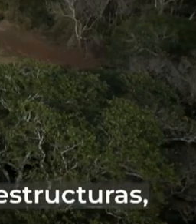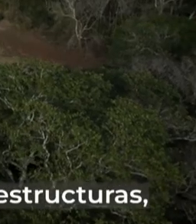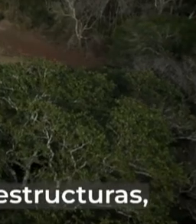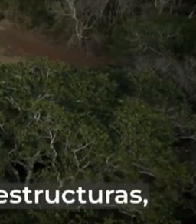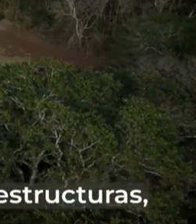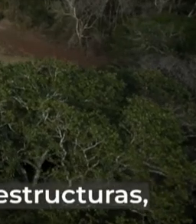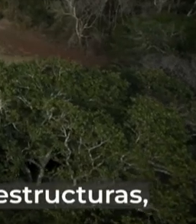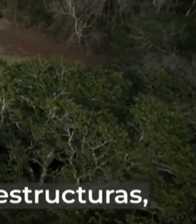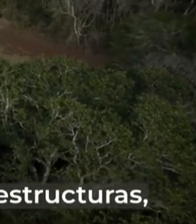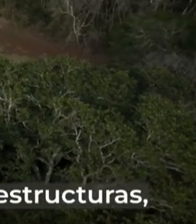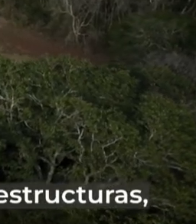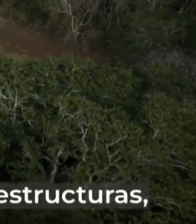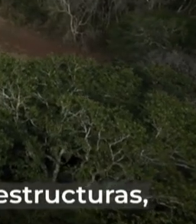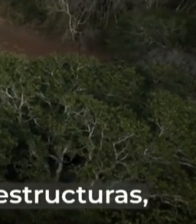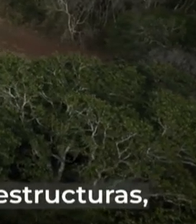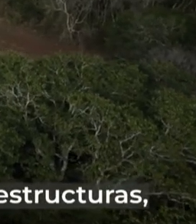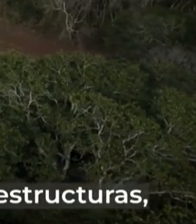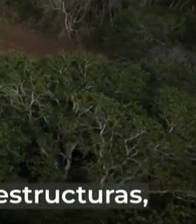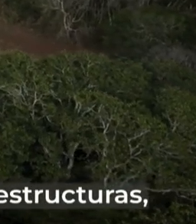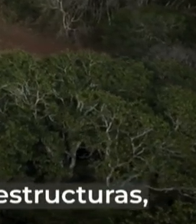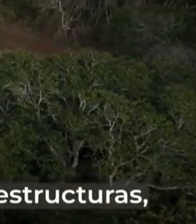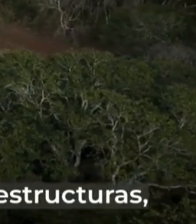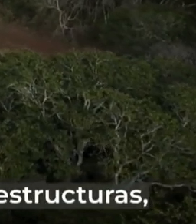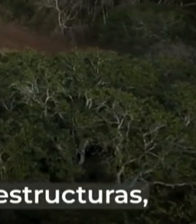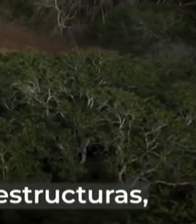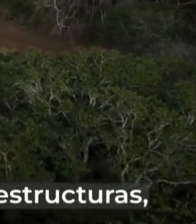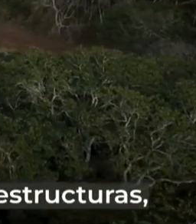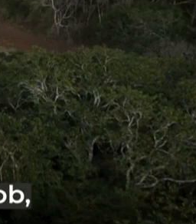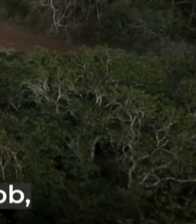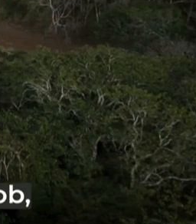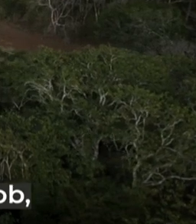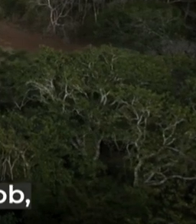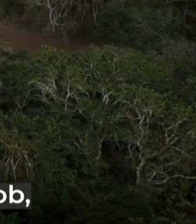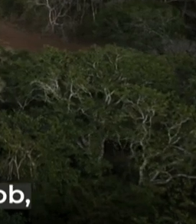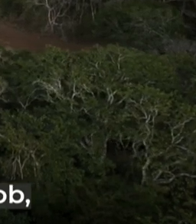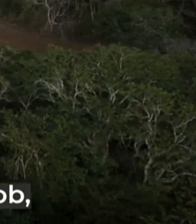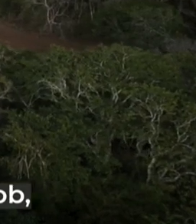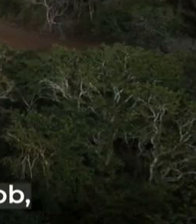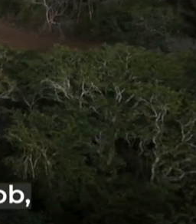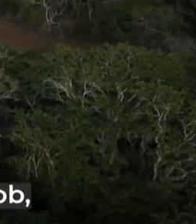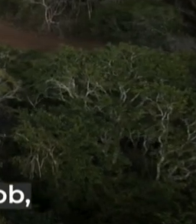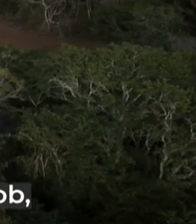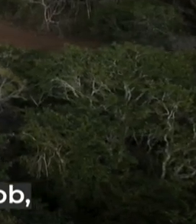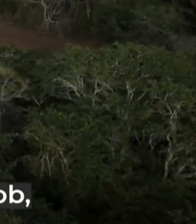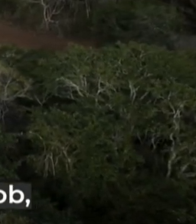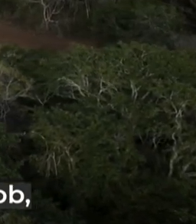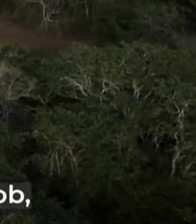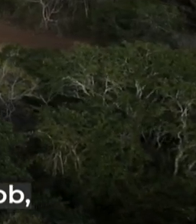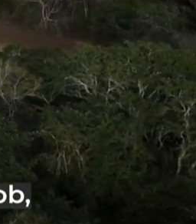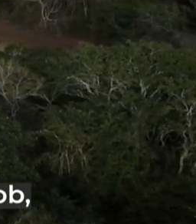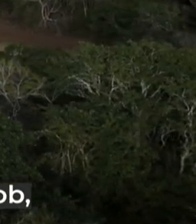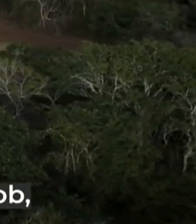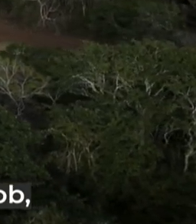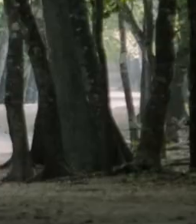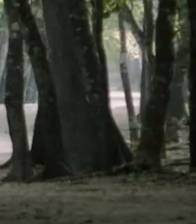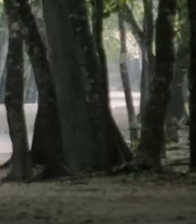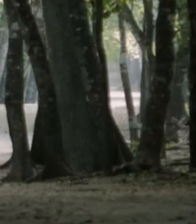La ciudad está formada por distintos grupos de estructuras unidas por caminos de piedra o